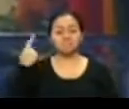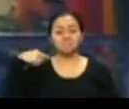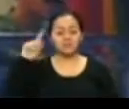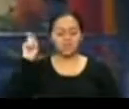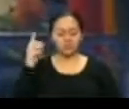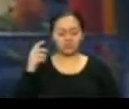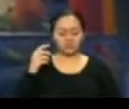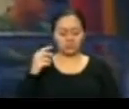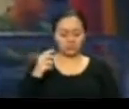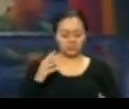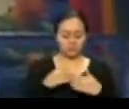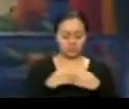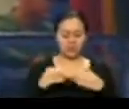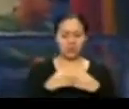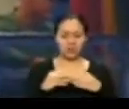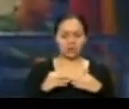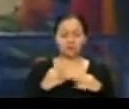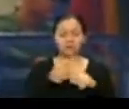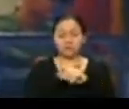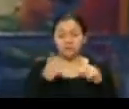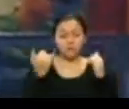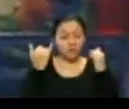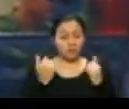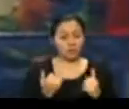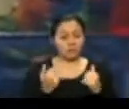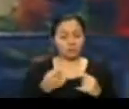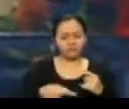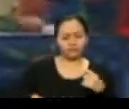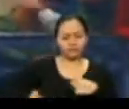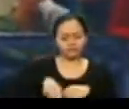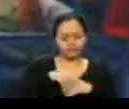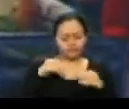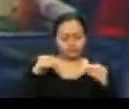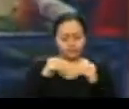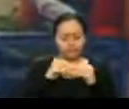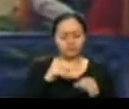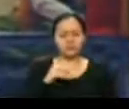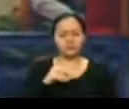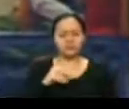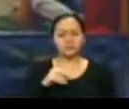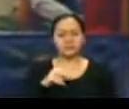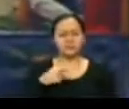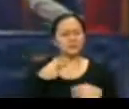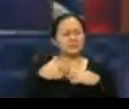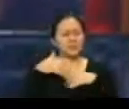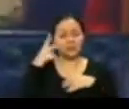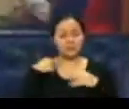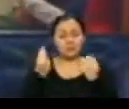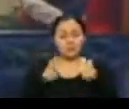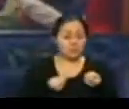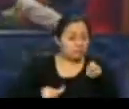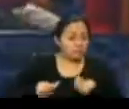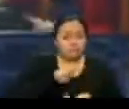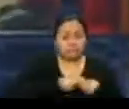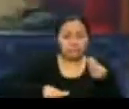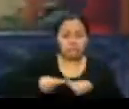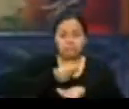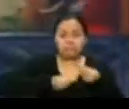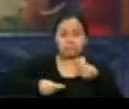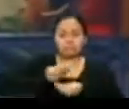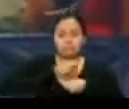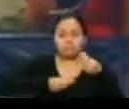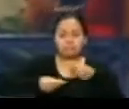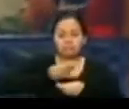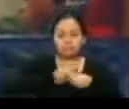6,000 millones de dólares el presupuesto, pero como lo hemos hecho sin darle el garrotazo que por mucho menos